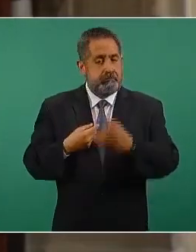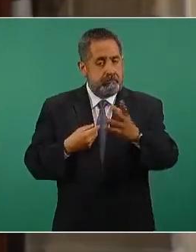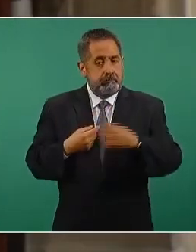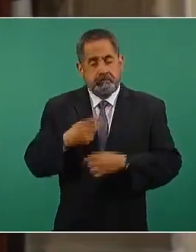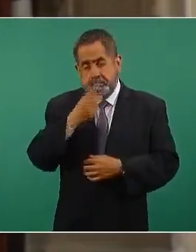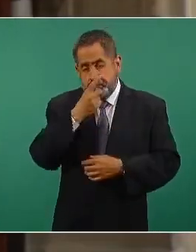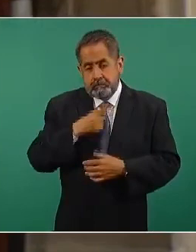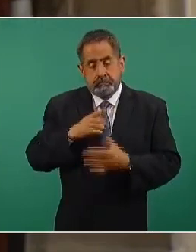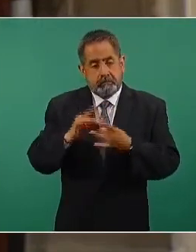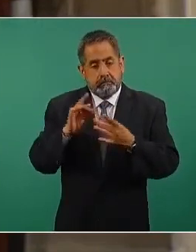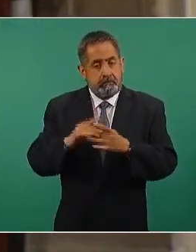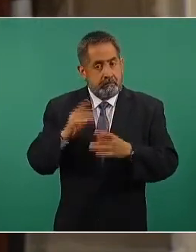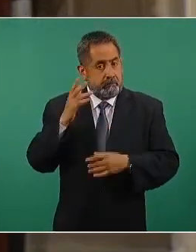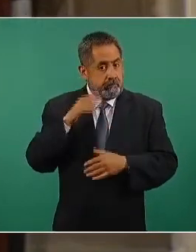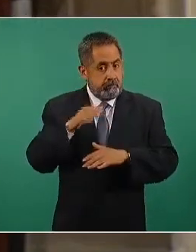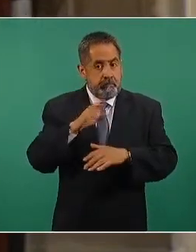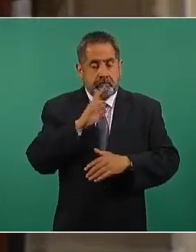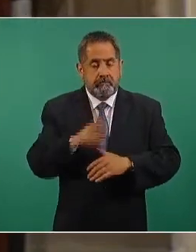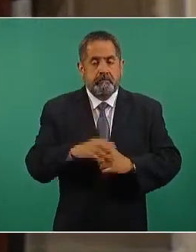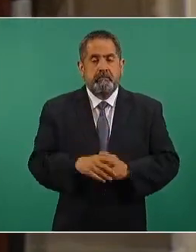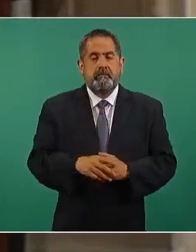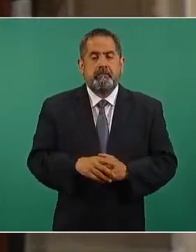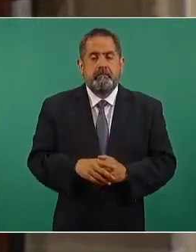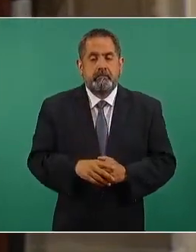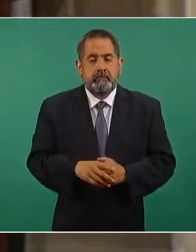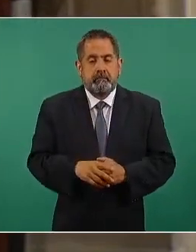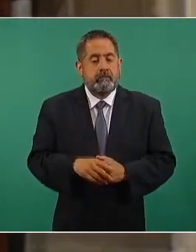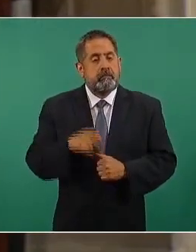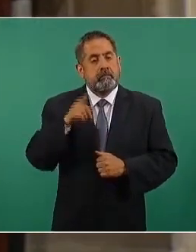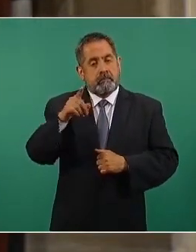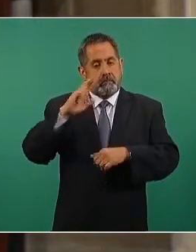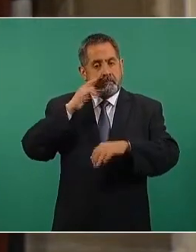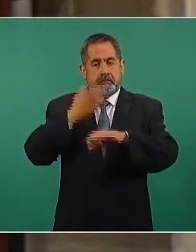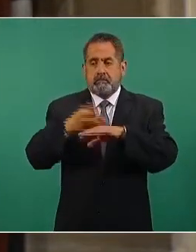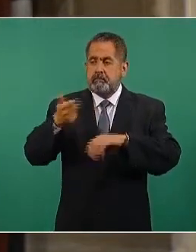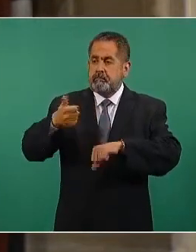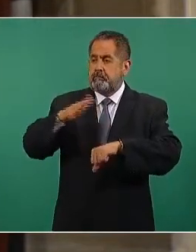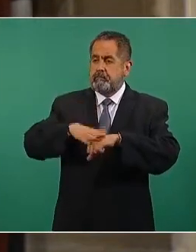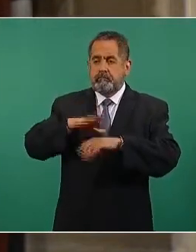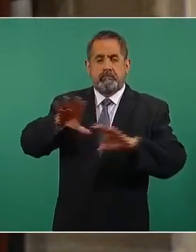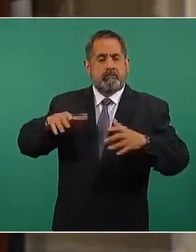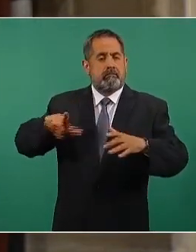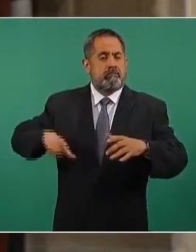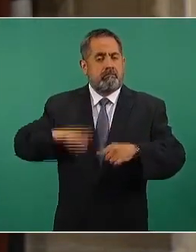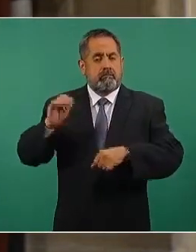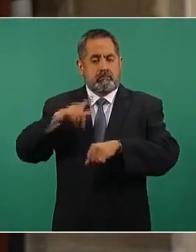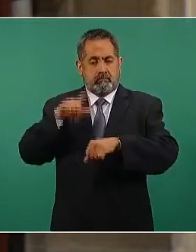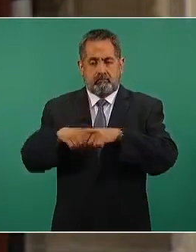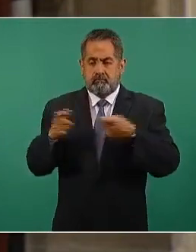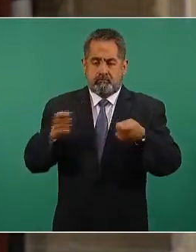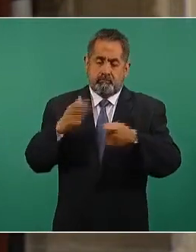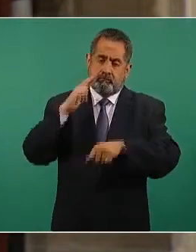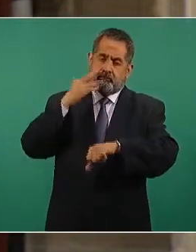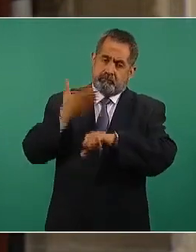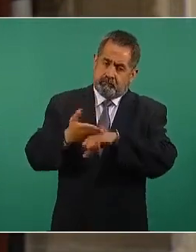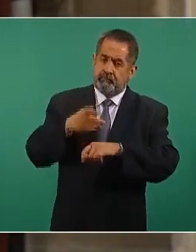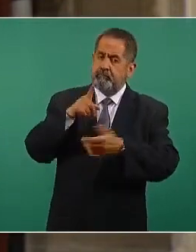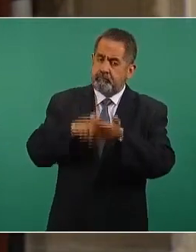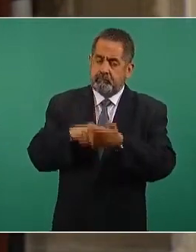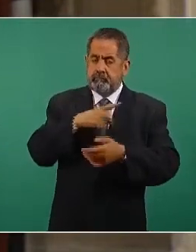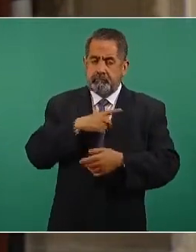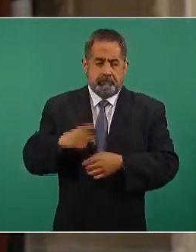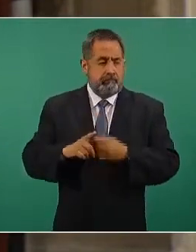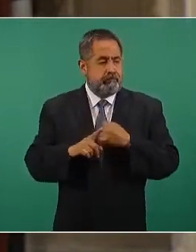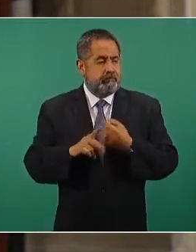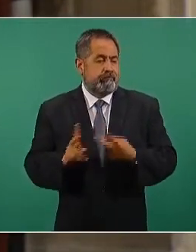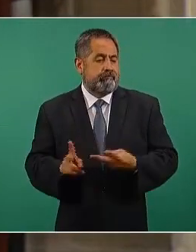me dio en aquel momento, dice, él es el responsable de la administración del gobierno federal y como responsable le corresponde solucionar